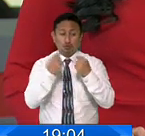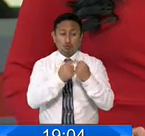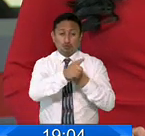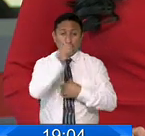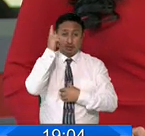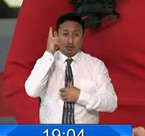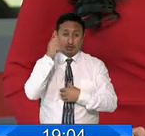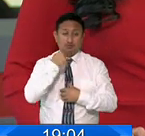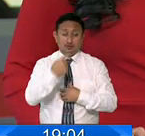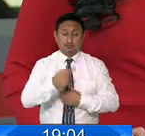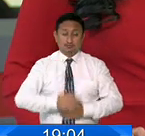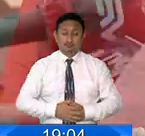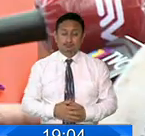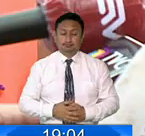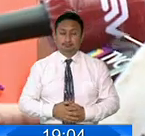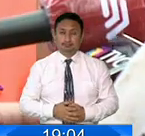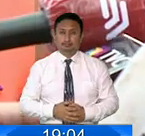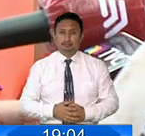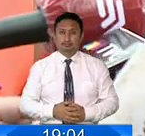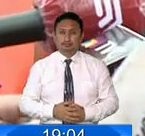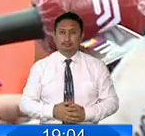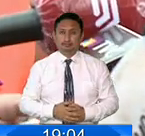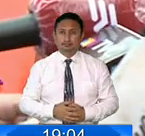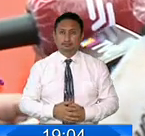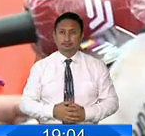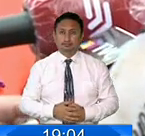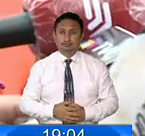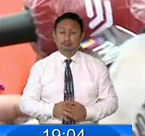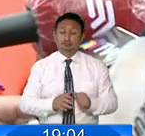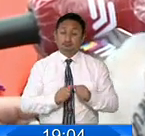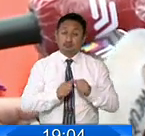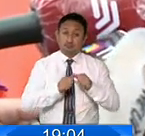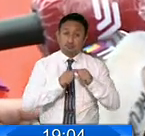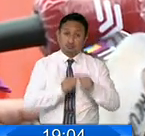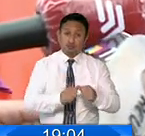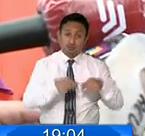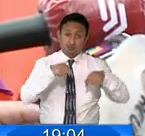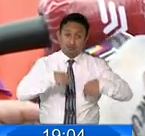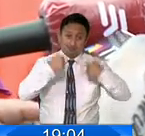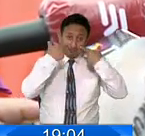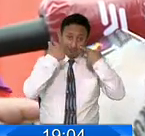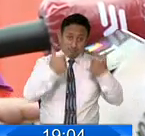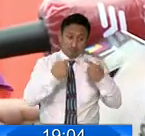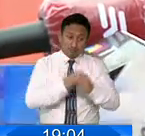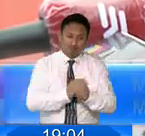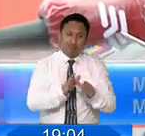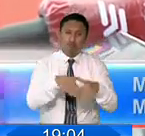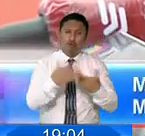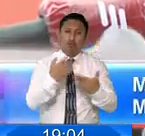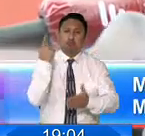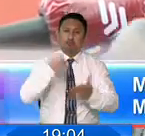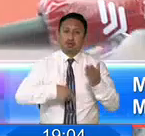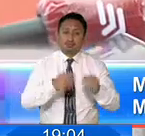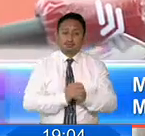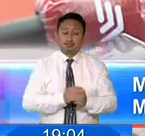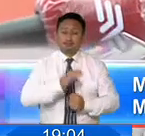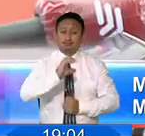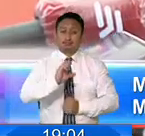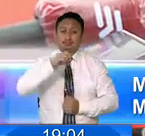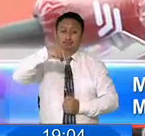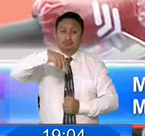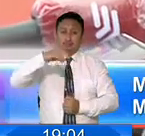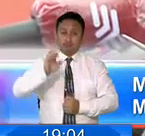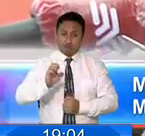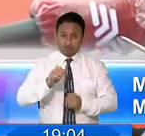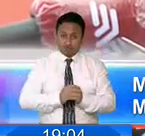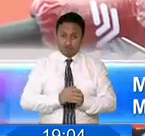Veamos. Vamos a permanecer en alerta con el fin de que el Consejo Nacional Electoral abra